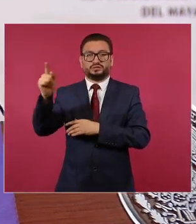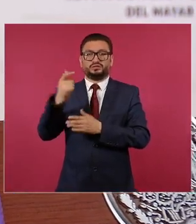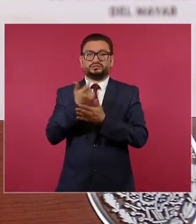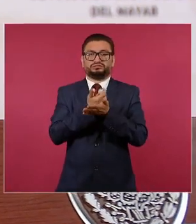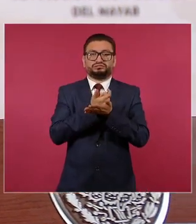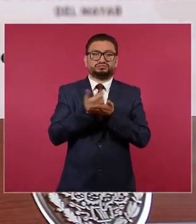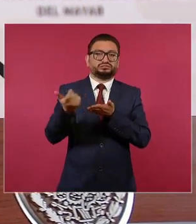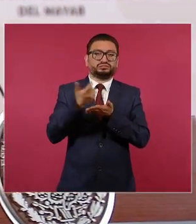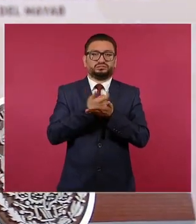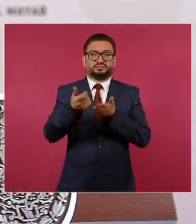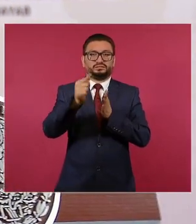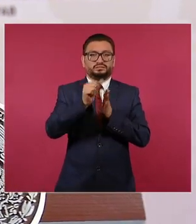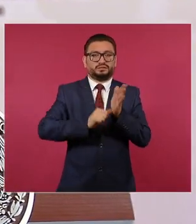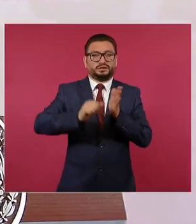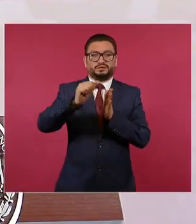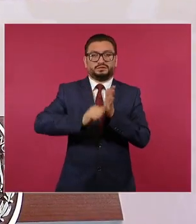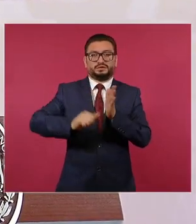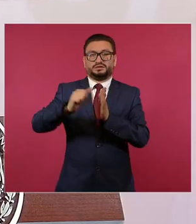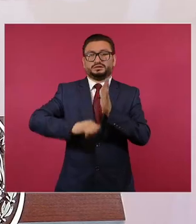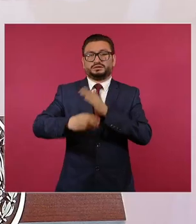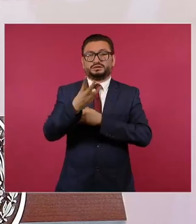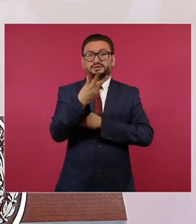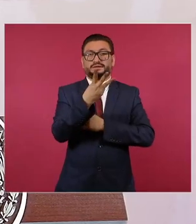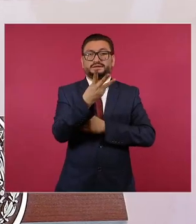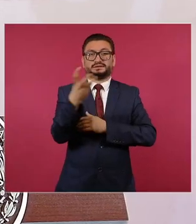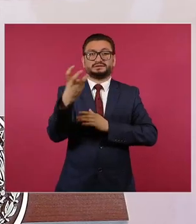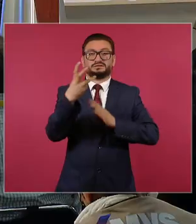un sueldo mensual de 300,000 pesos.